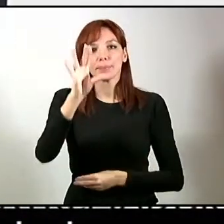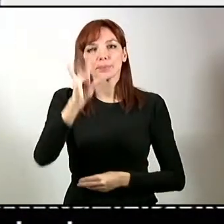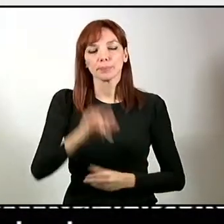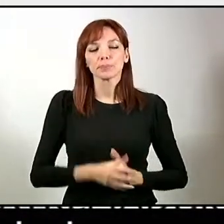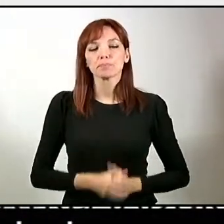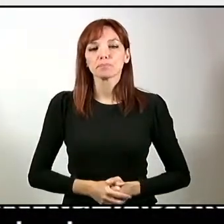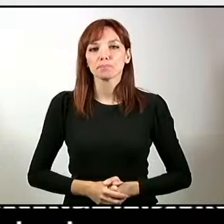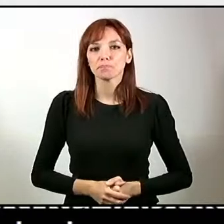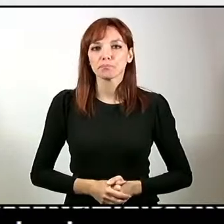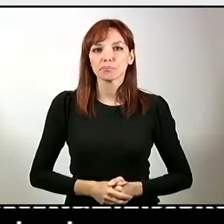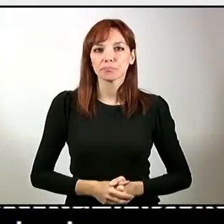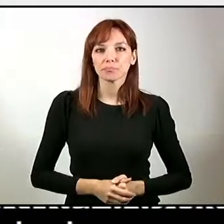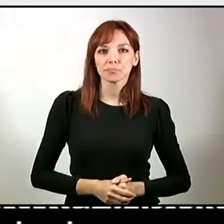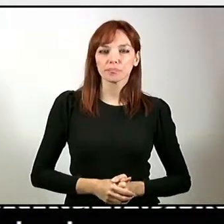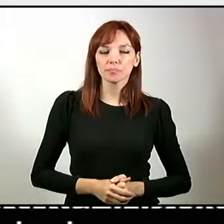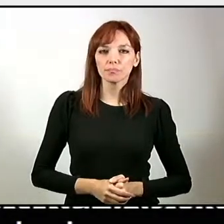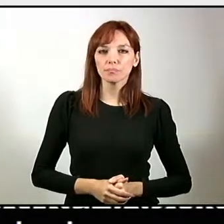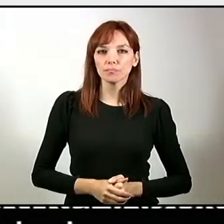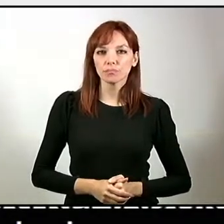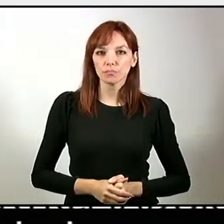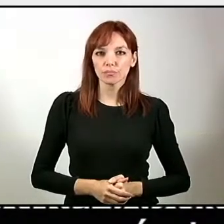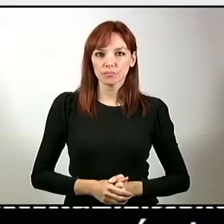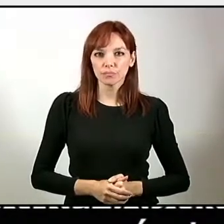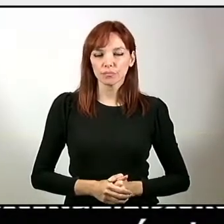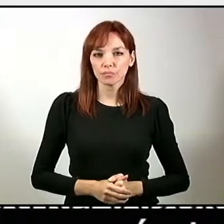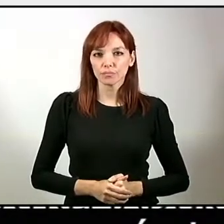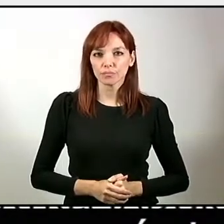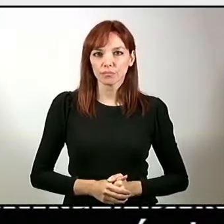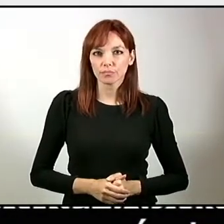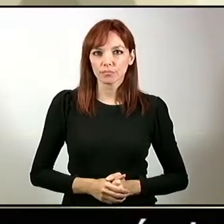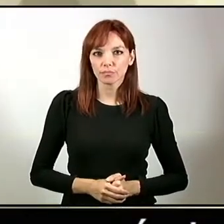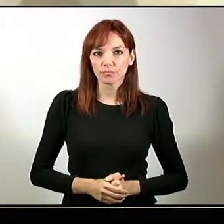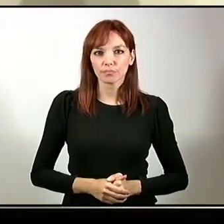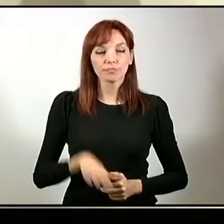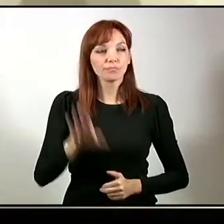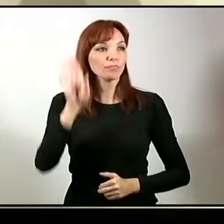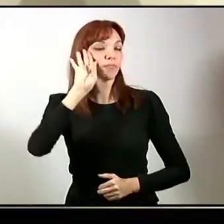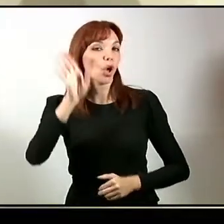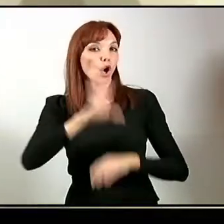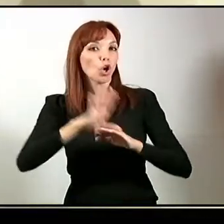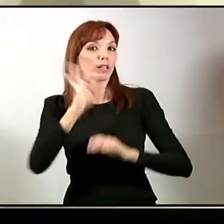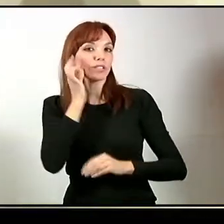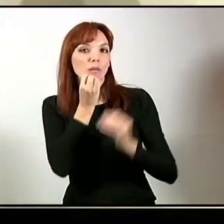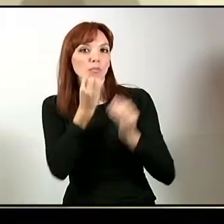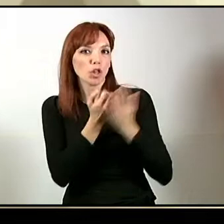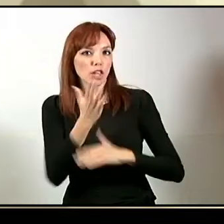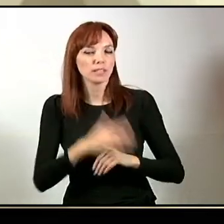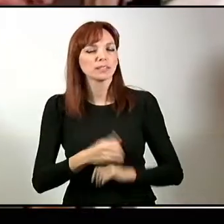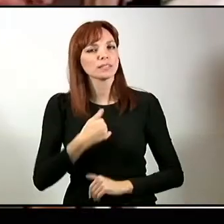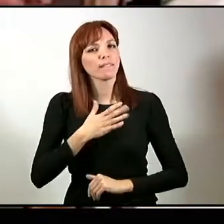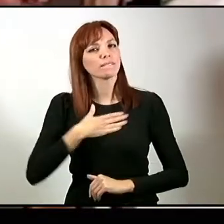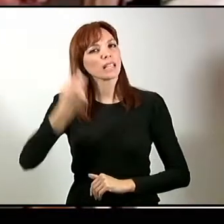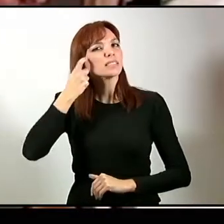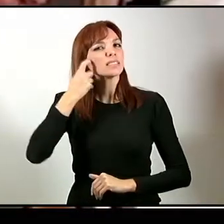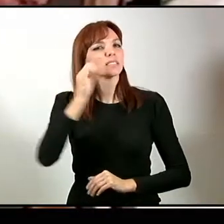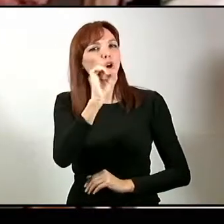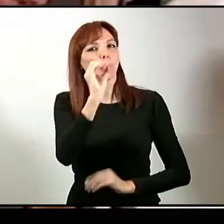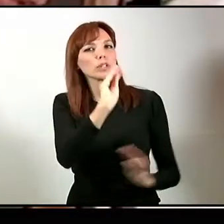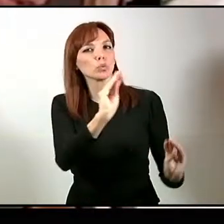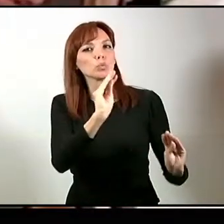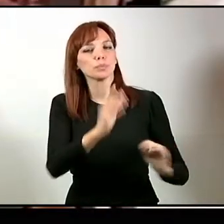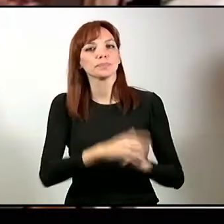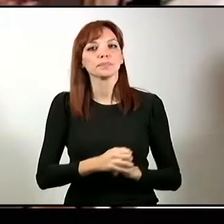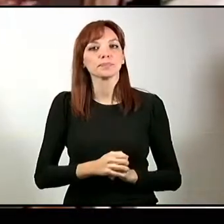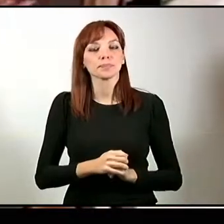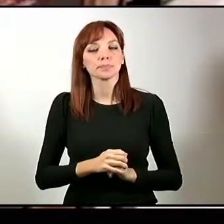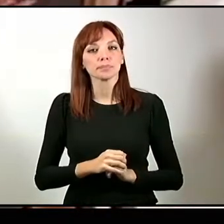problema. ¿Más preguntas? Muy buenas. Consejera, buenos días. Yo quería saber su opinión sobre las protestas por